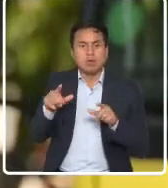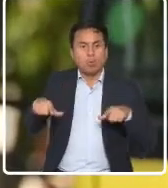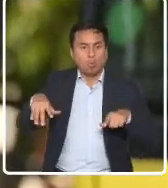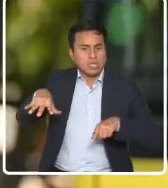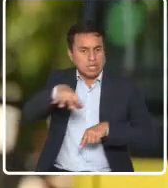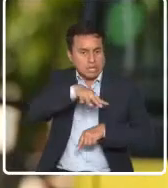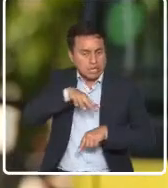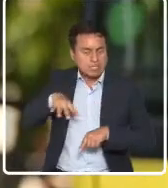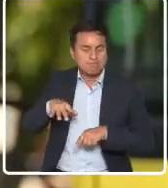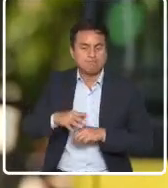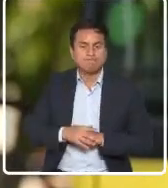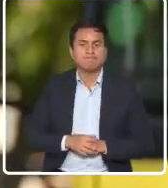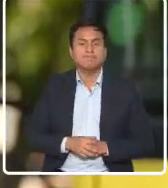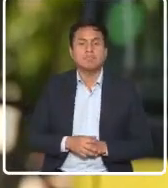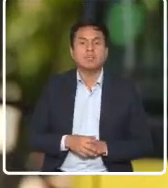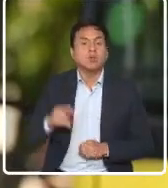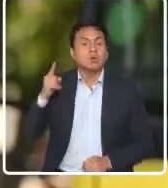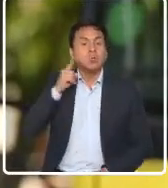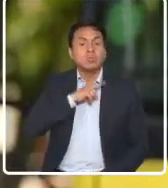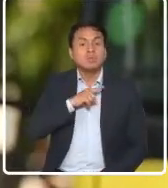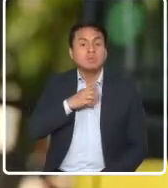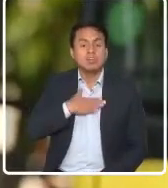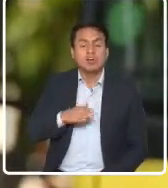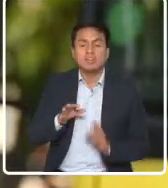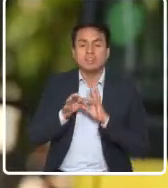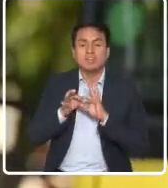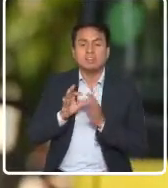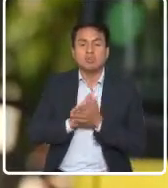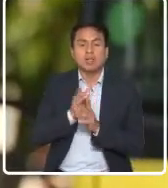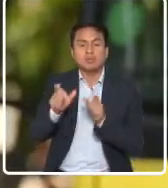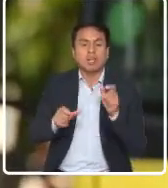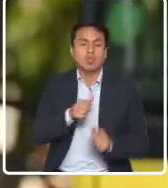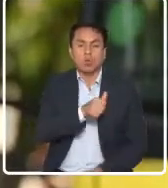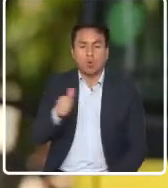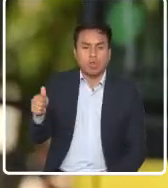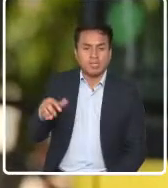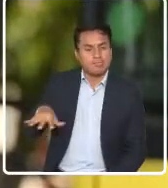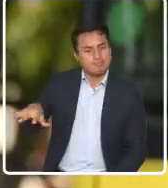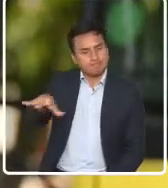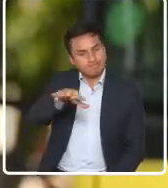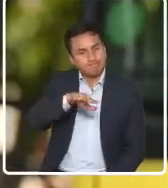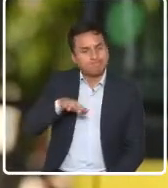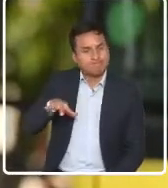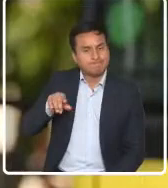unidad. Y por último, quiero agradecer a todas las personas,